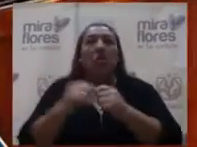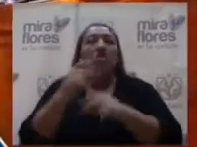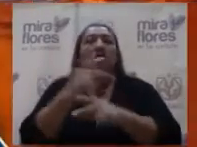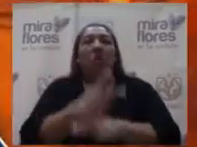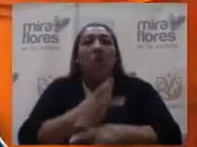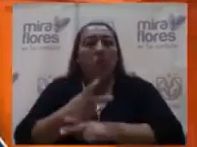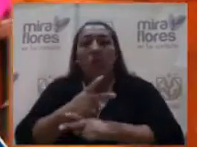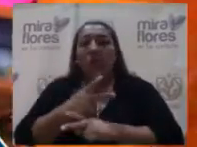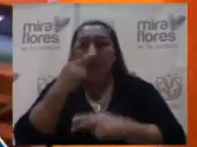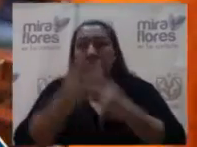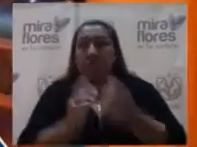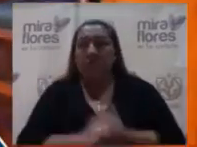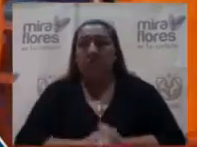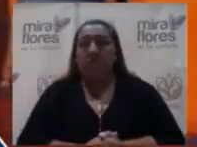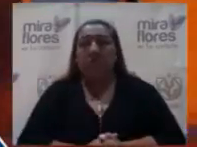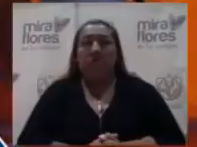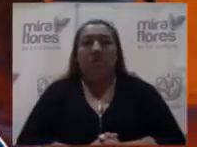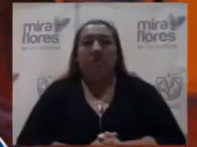o llamadas vice.